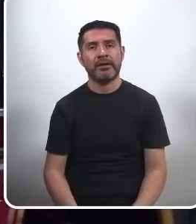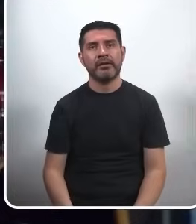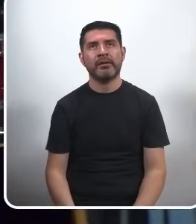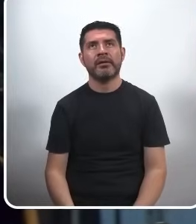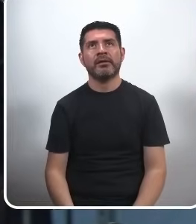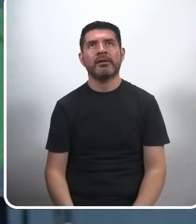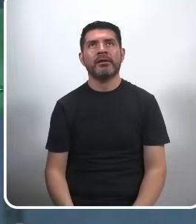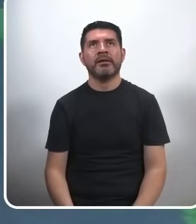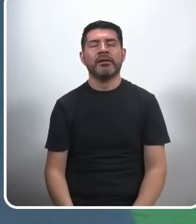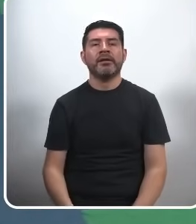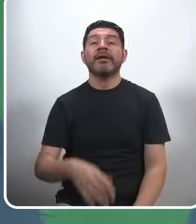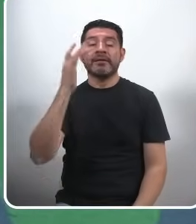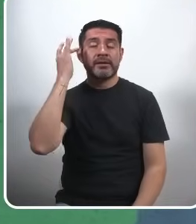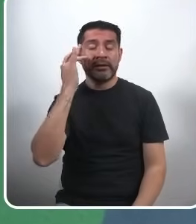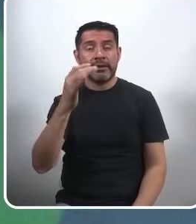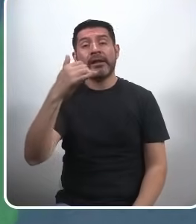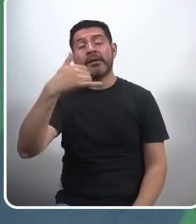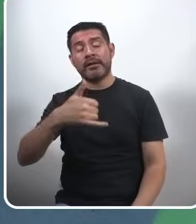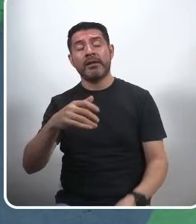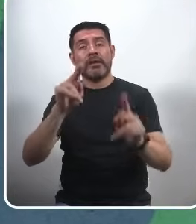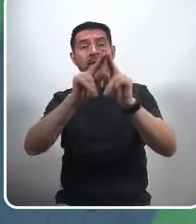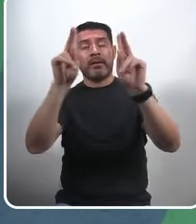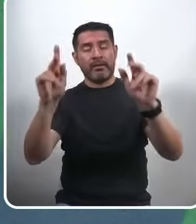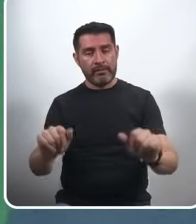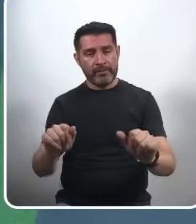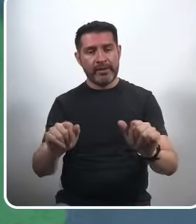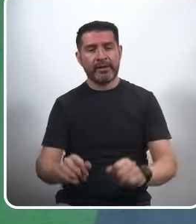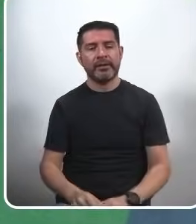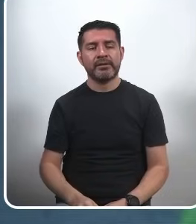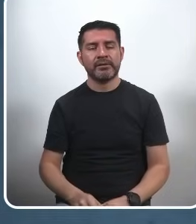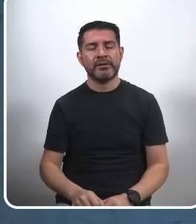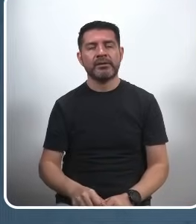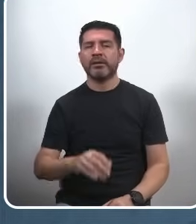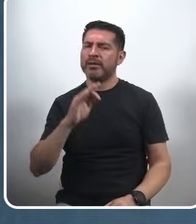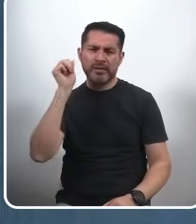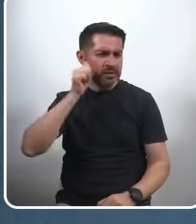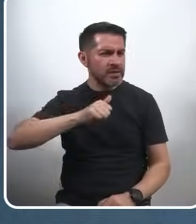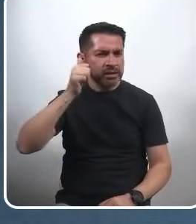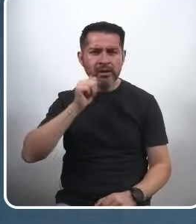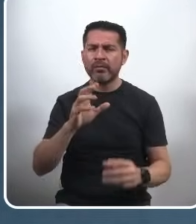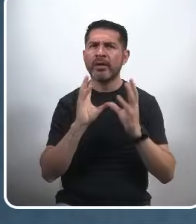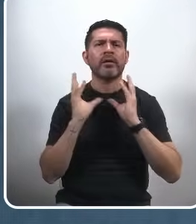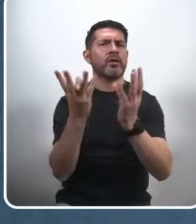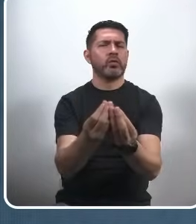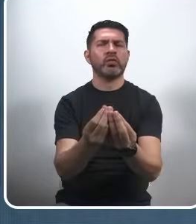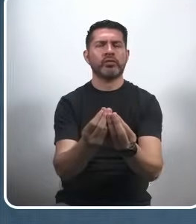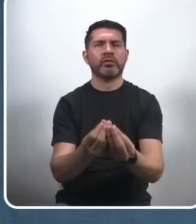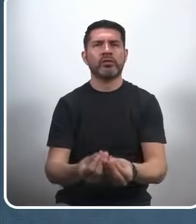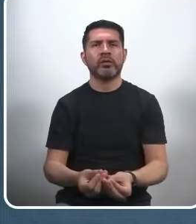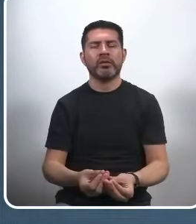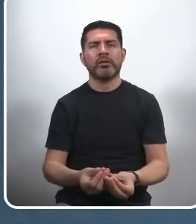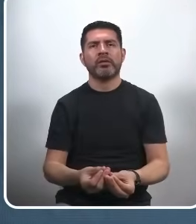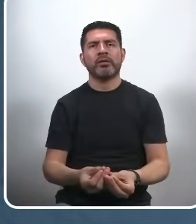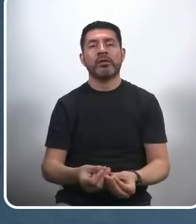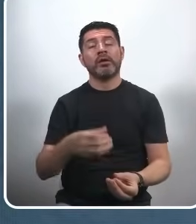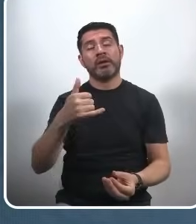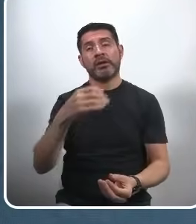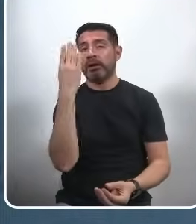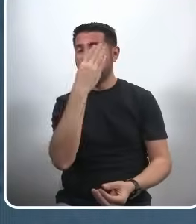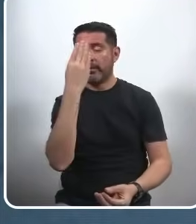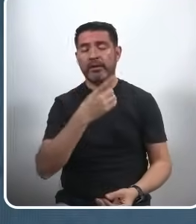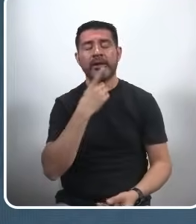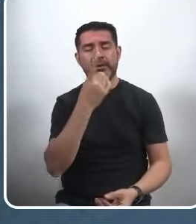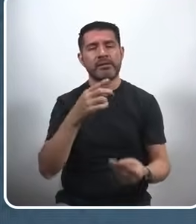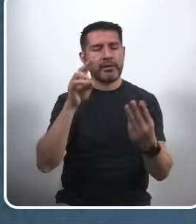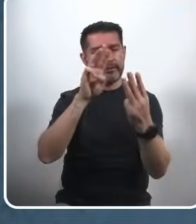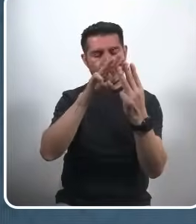que santidad y paz, santidad y armonía van juntos. Y nos dice cómo podemos hacerlo. Nos da tres dinámicas. Y quiero enfocarme en